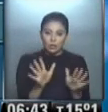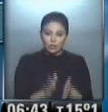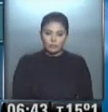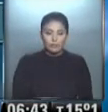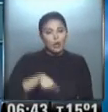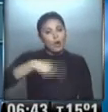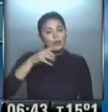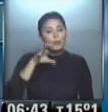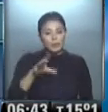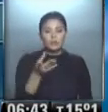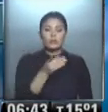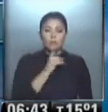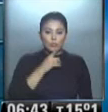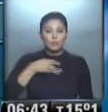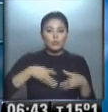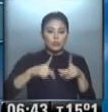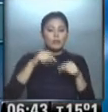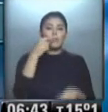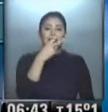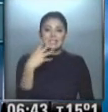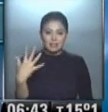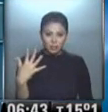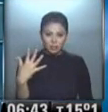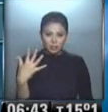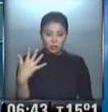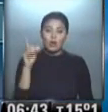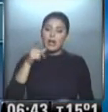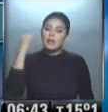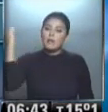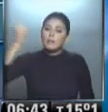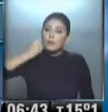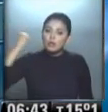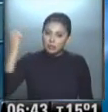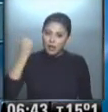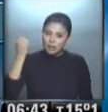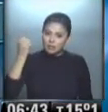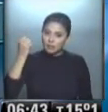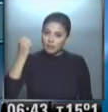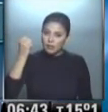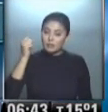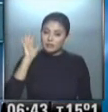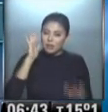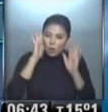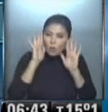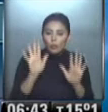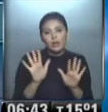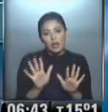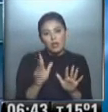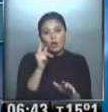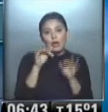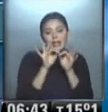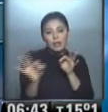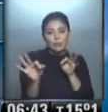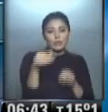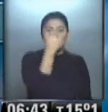Vamos a Chubut, ruta nacional 25. Es muy importante tener mucha precaución entre los